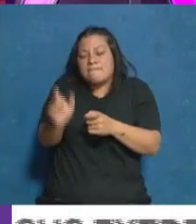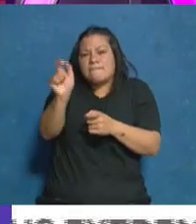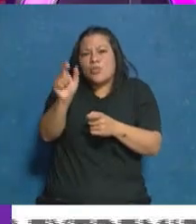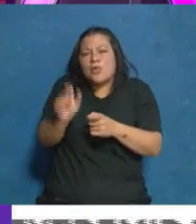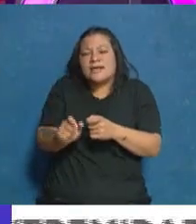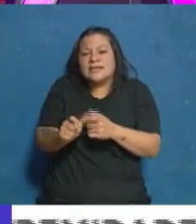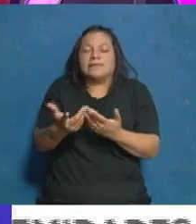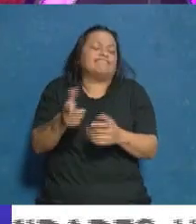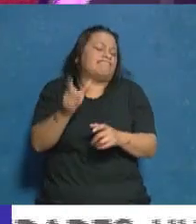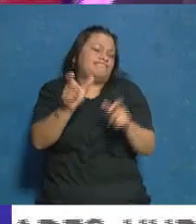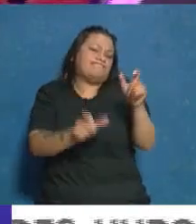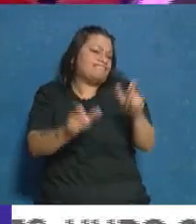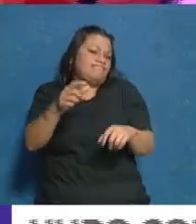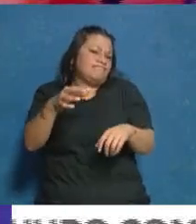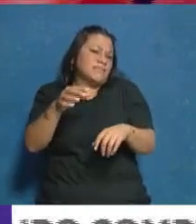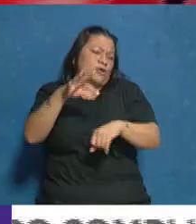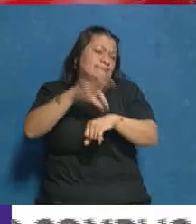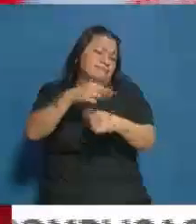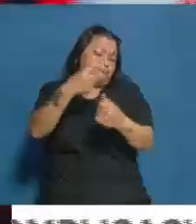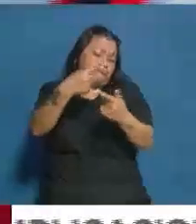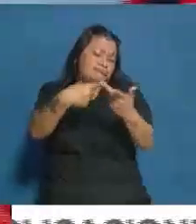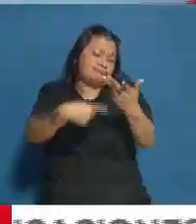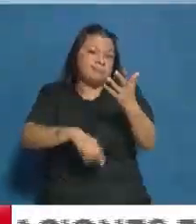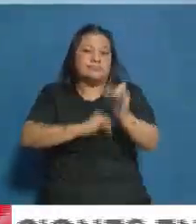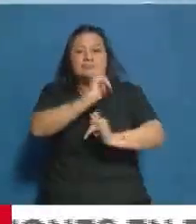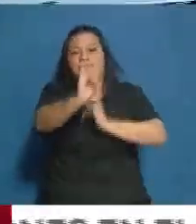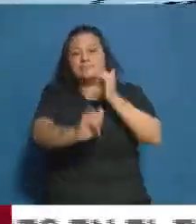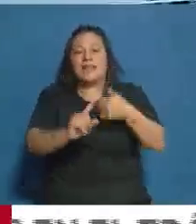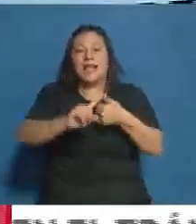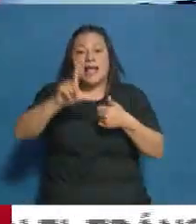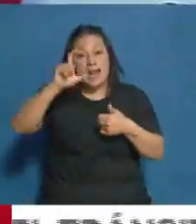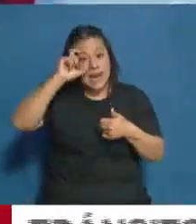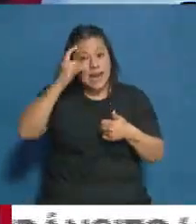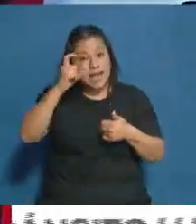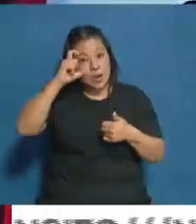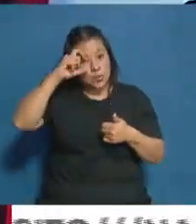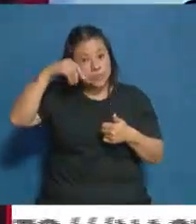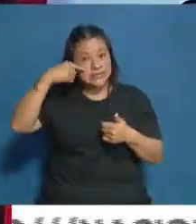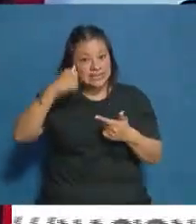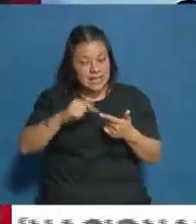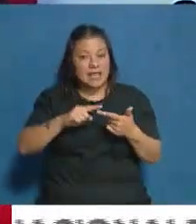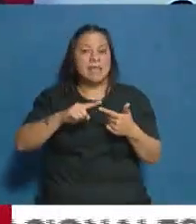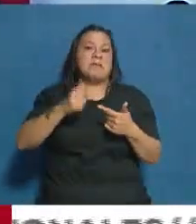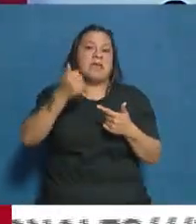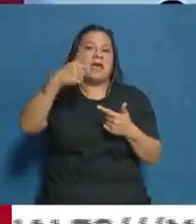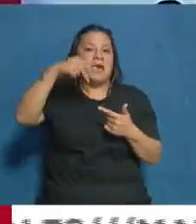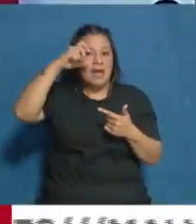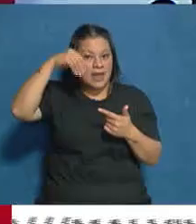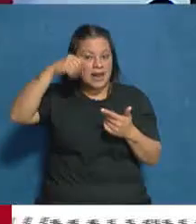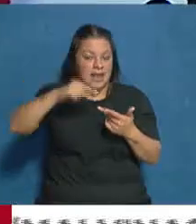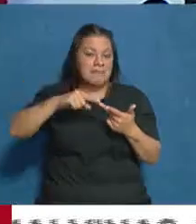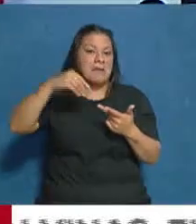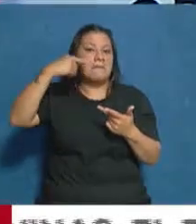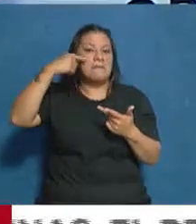con distintas enfermedades hematológicas, si quieren las repasamos: leucemia, anemia plástica, linfoma, mieloma,